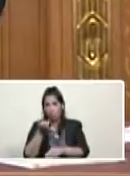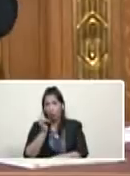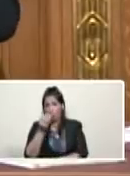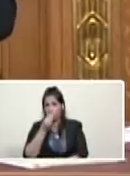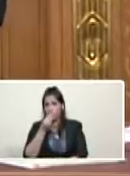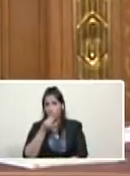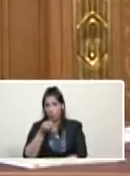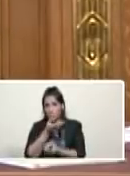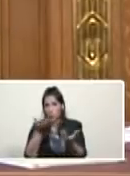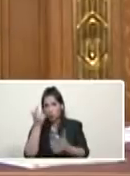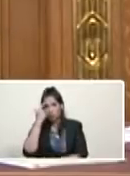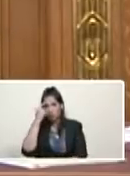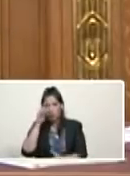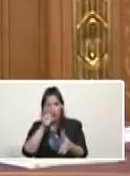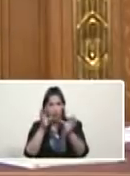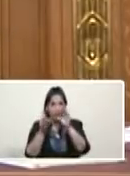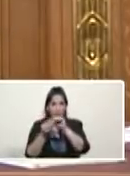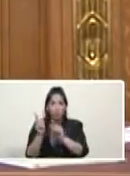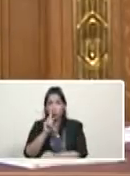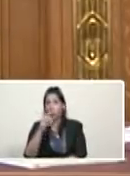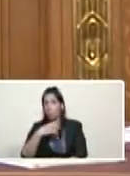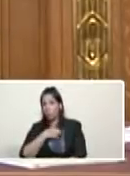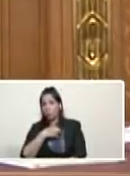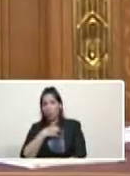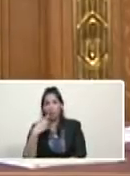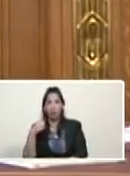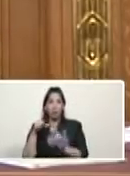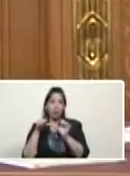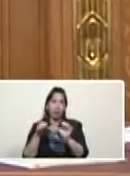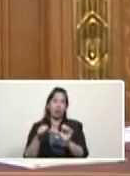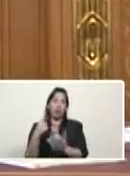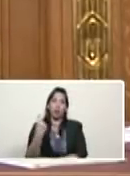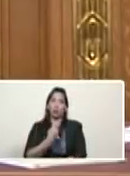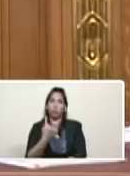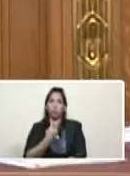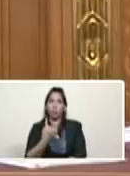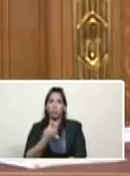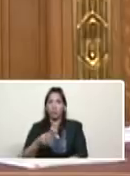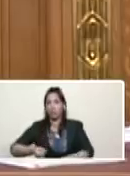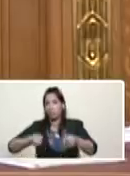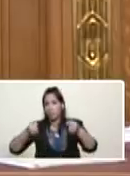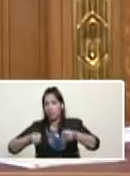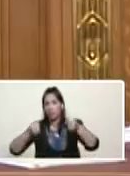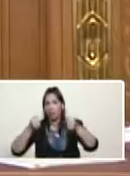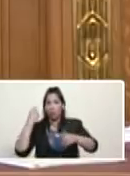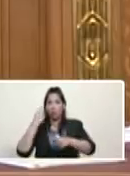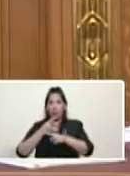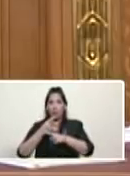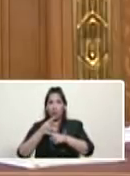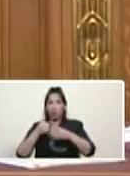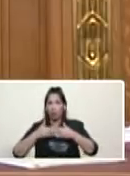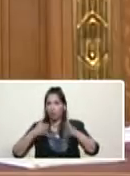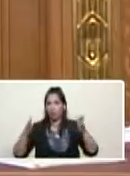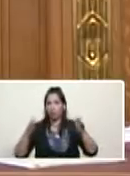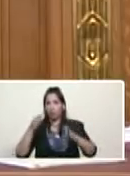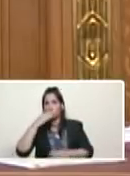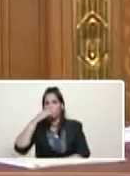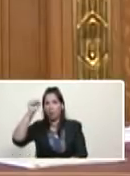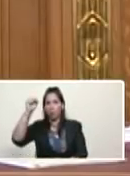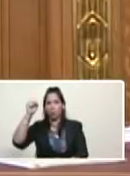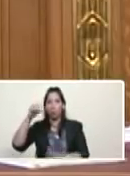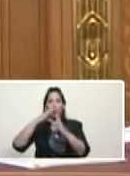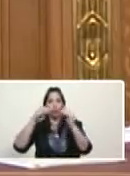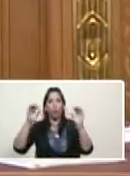Aunque ustedes saben que los CLAP no pueden quedarse solamente en el mercado que le garantiza Maduro a toda la